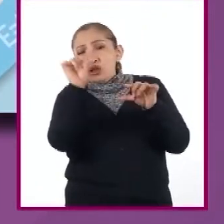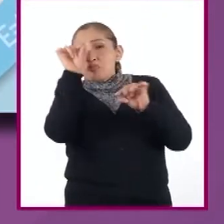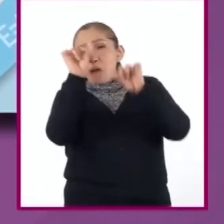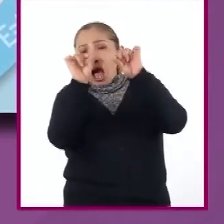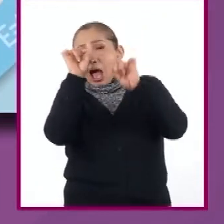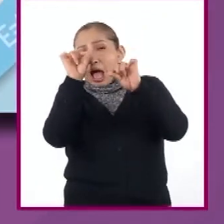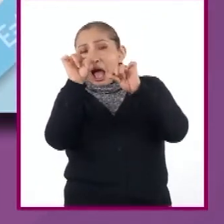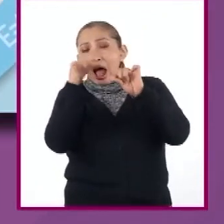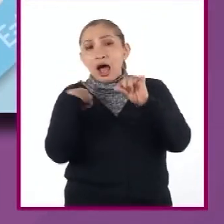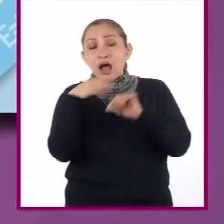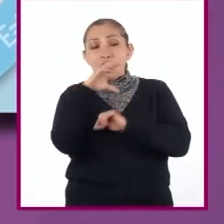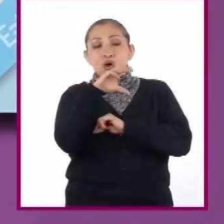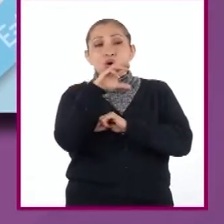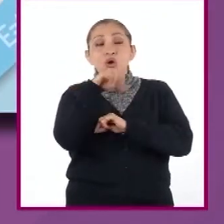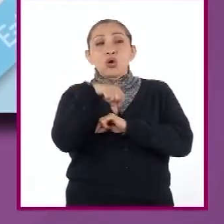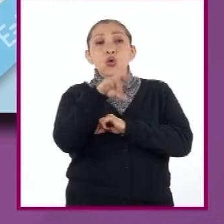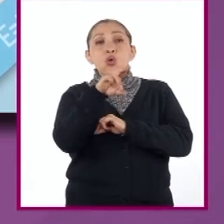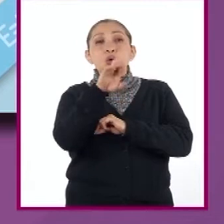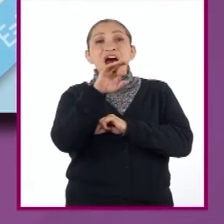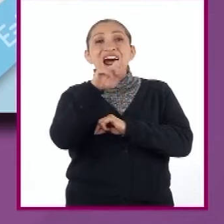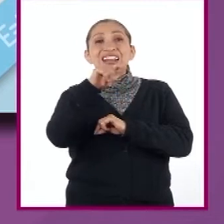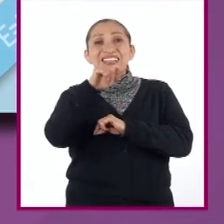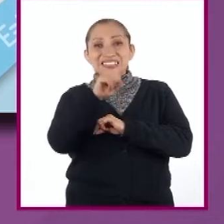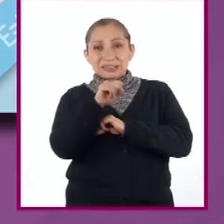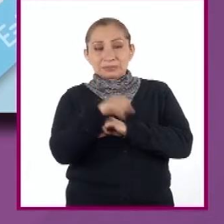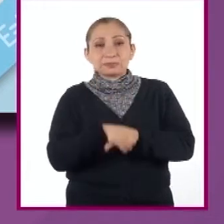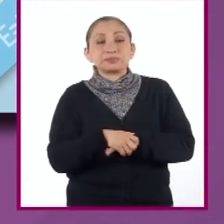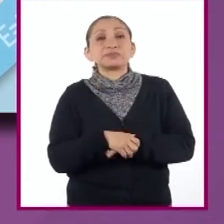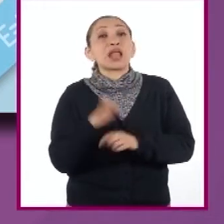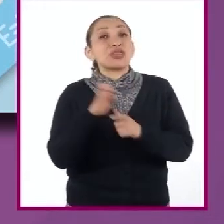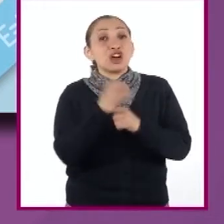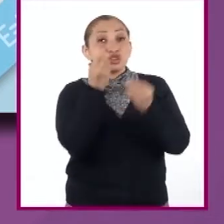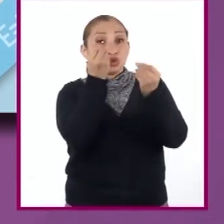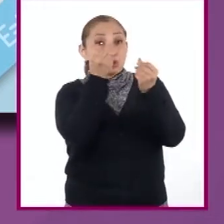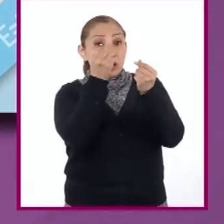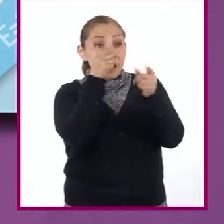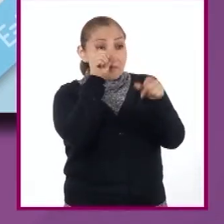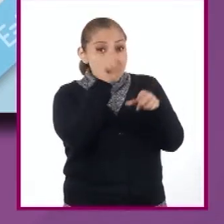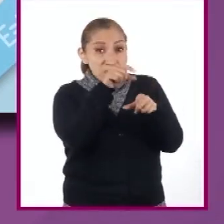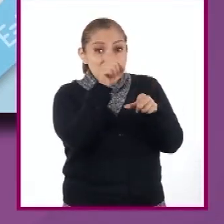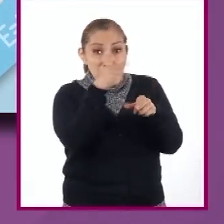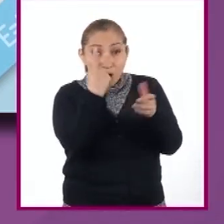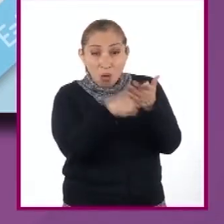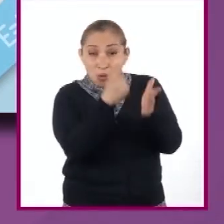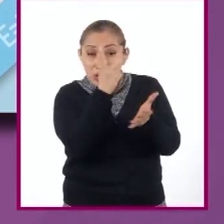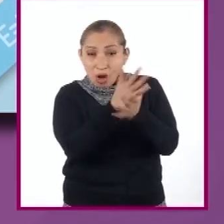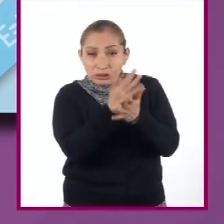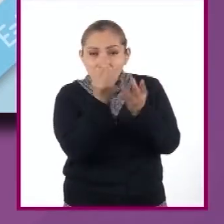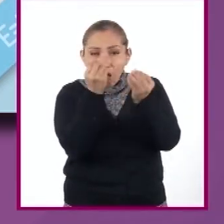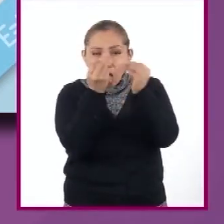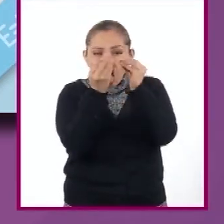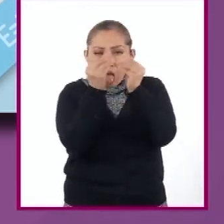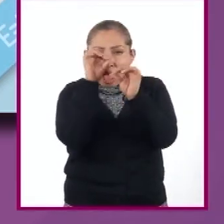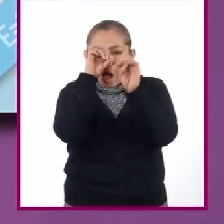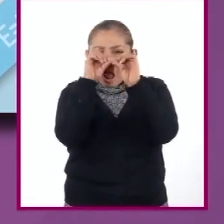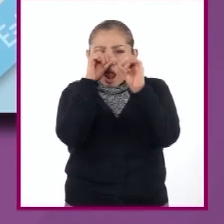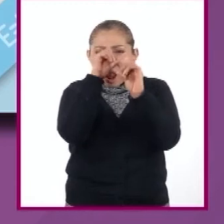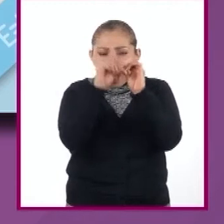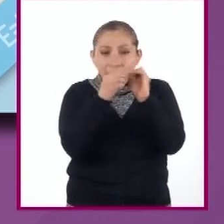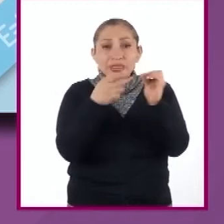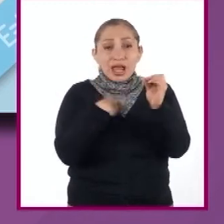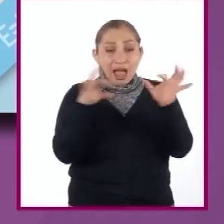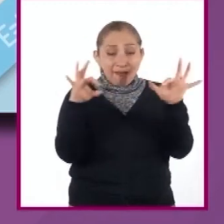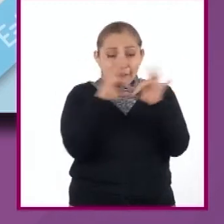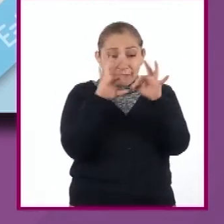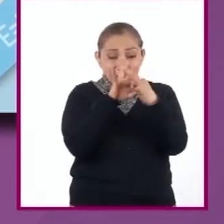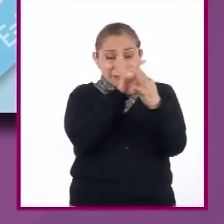pequeñas, los quarks. Las sustancias entonces nunca son continuas, sino granulosas. Están formadas por